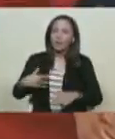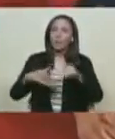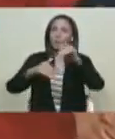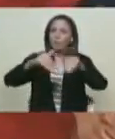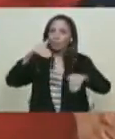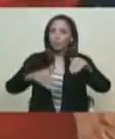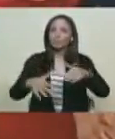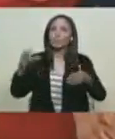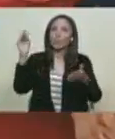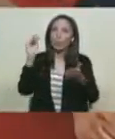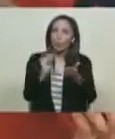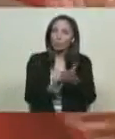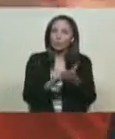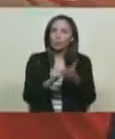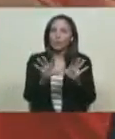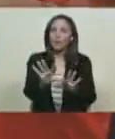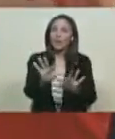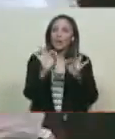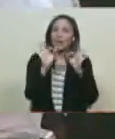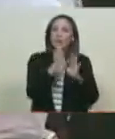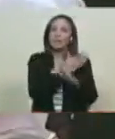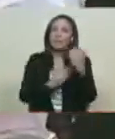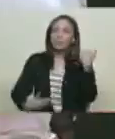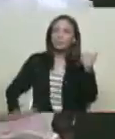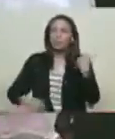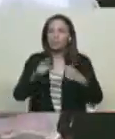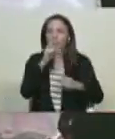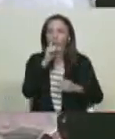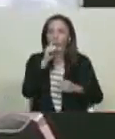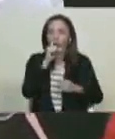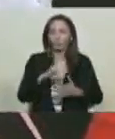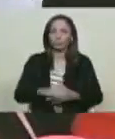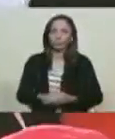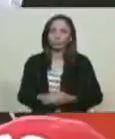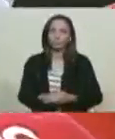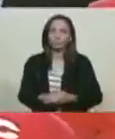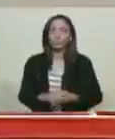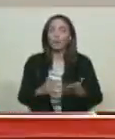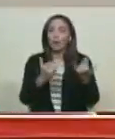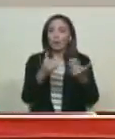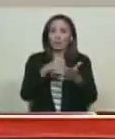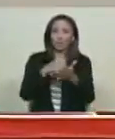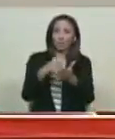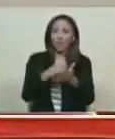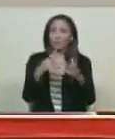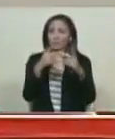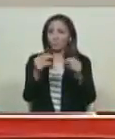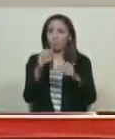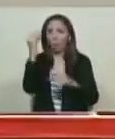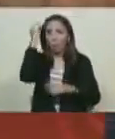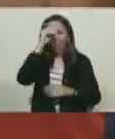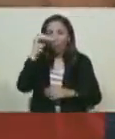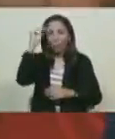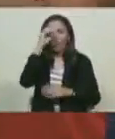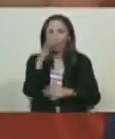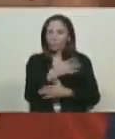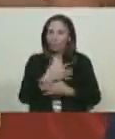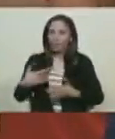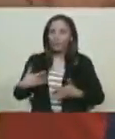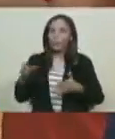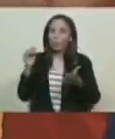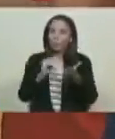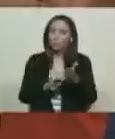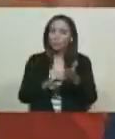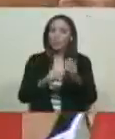pueblo indestructible y de una clase obrera que no se entrega y cuenta con razones de sobra para que nosotros ratifiquemos que